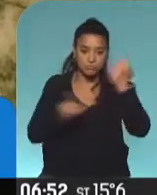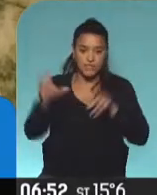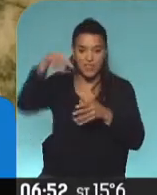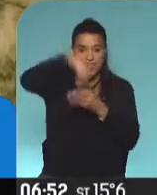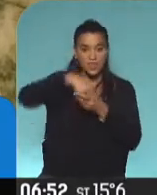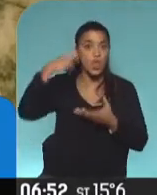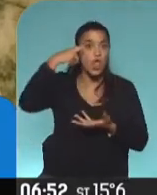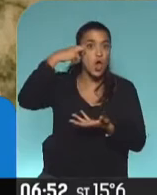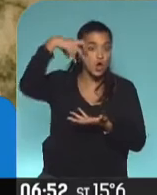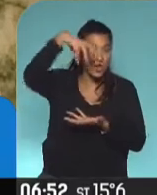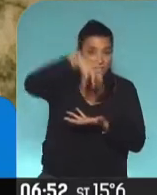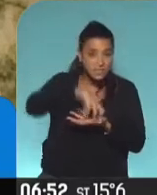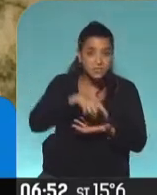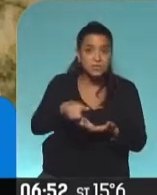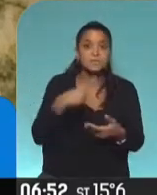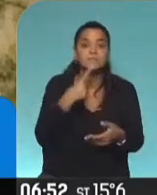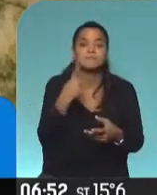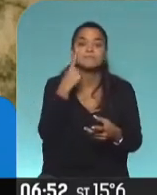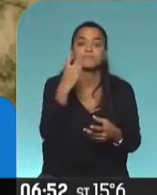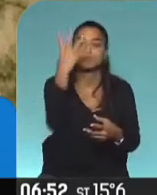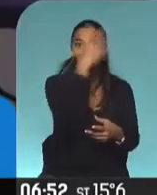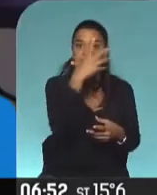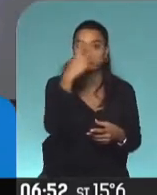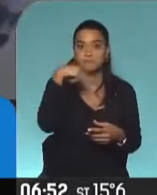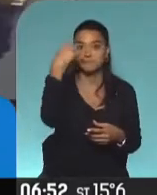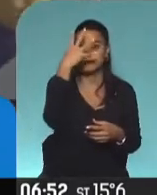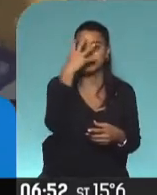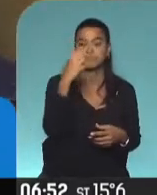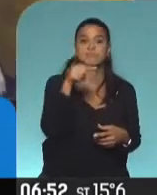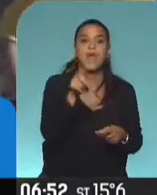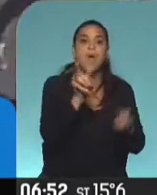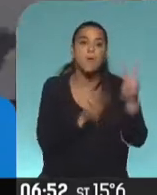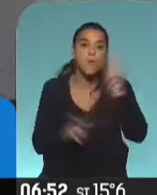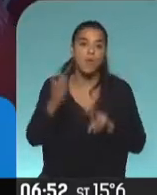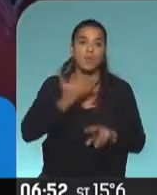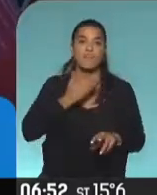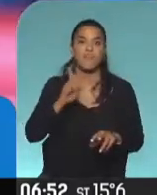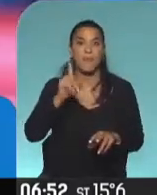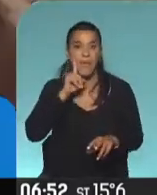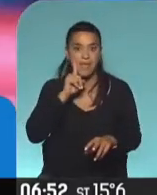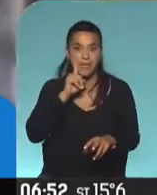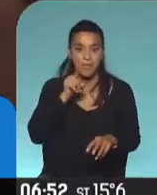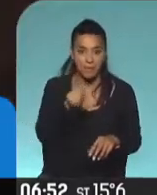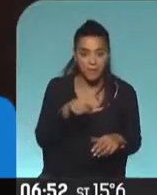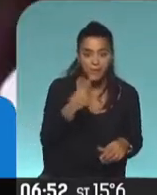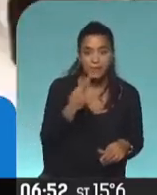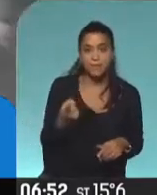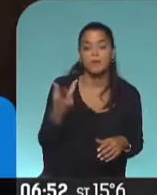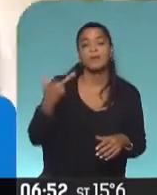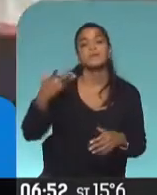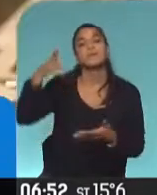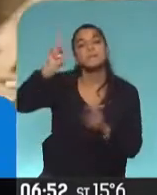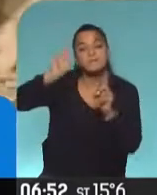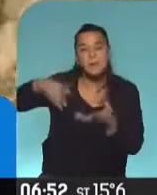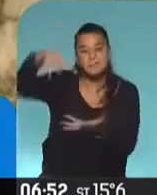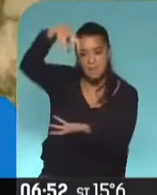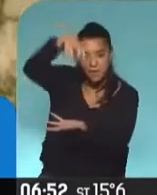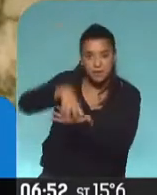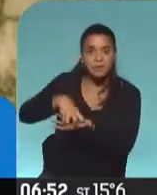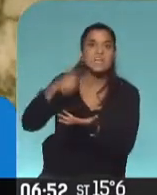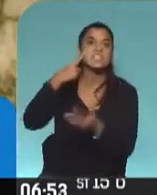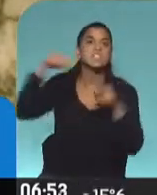Congreso eran identificados como delincuentes buscados por el FBI. Una organización no gubernamental, Human Rights